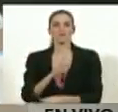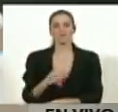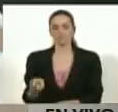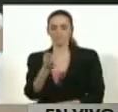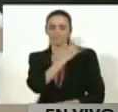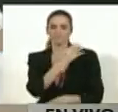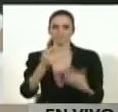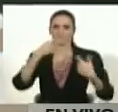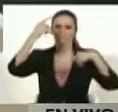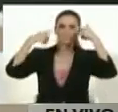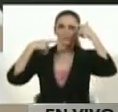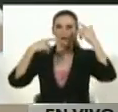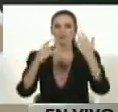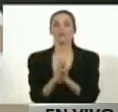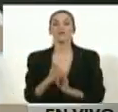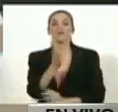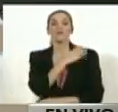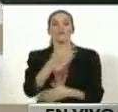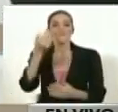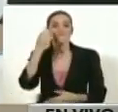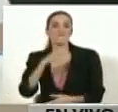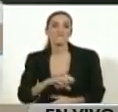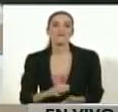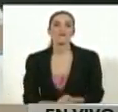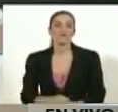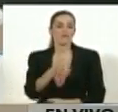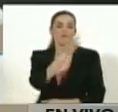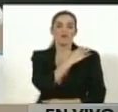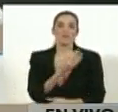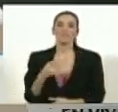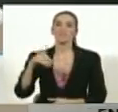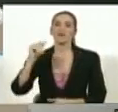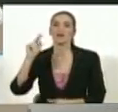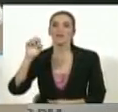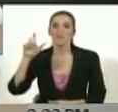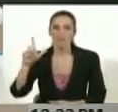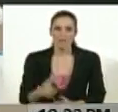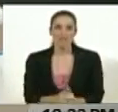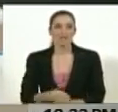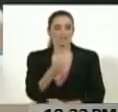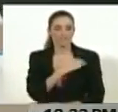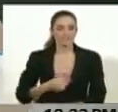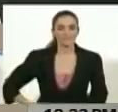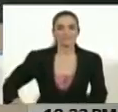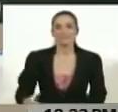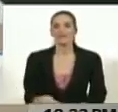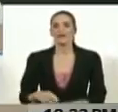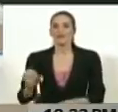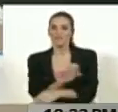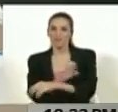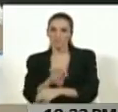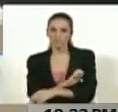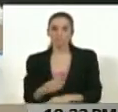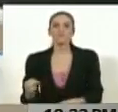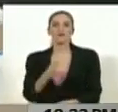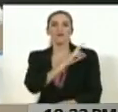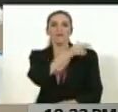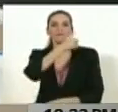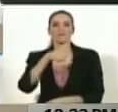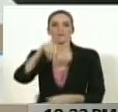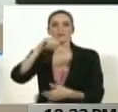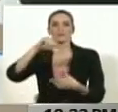El comandante Hugo Chávez el comandante Fidel Castro el comandante Daniel Ortega el presidente Rafael Correa el Gran Jefe del sur